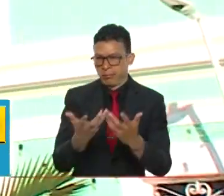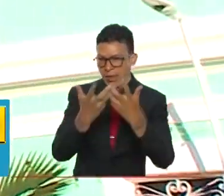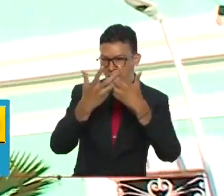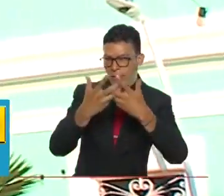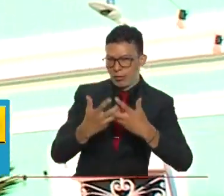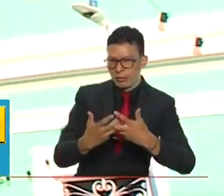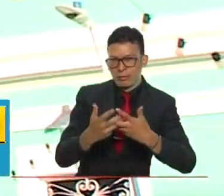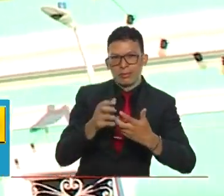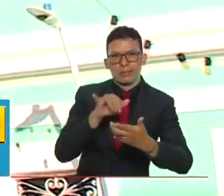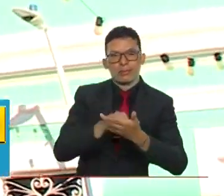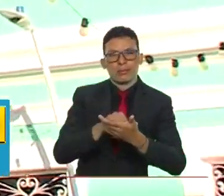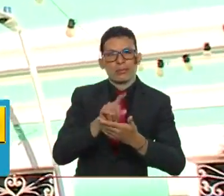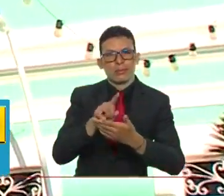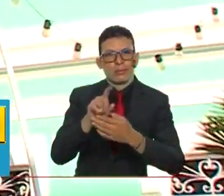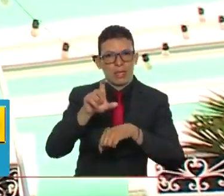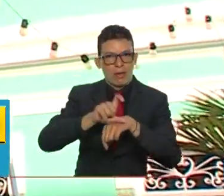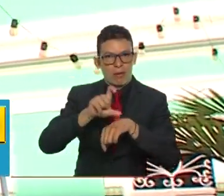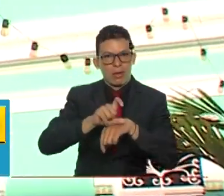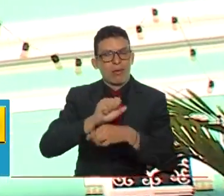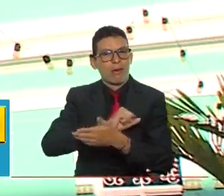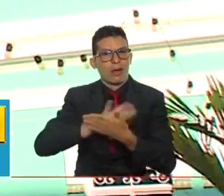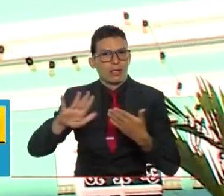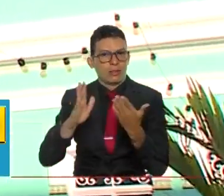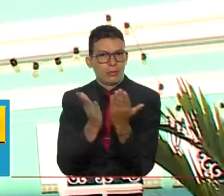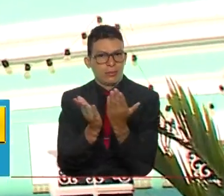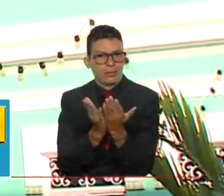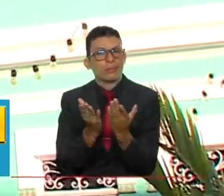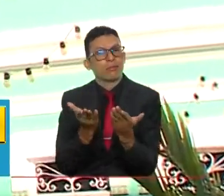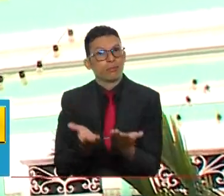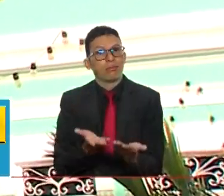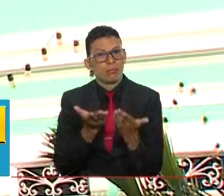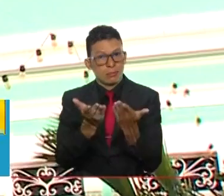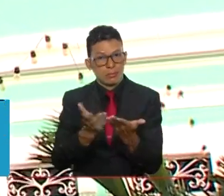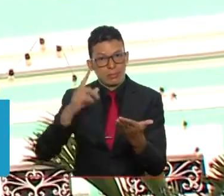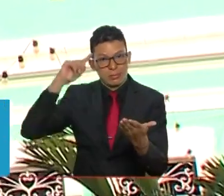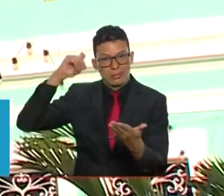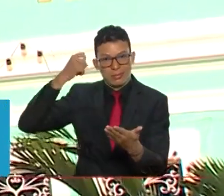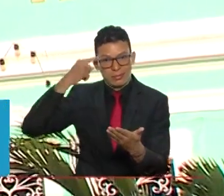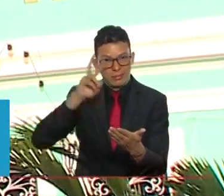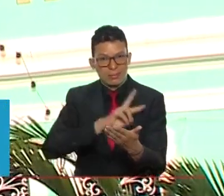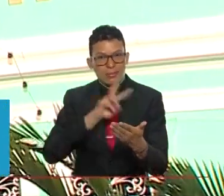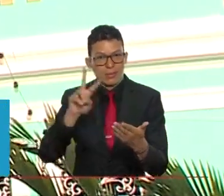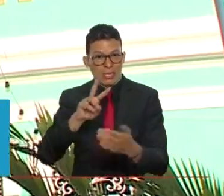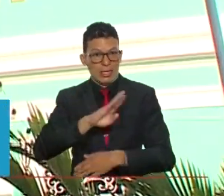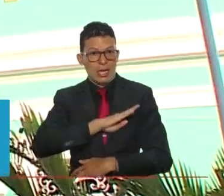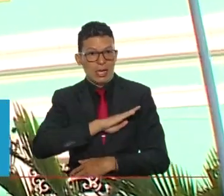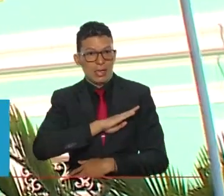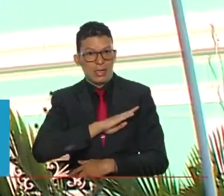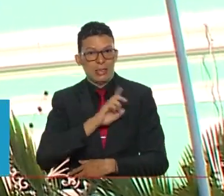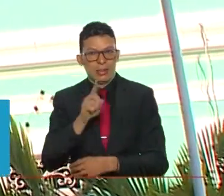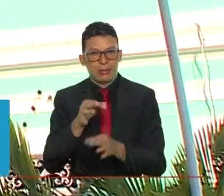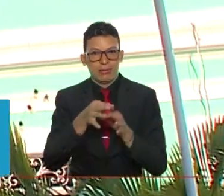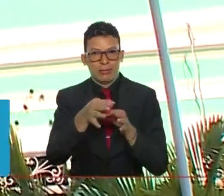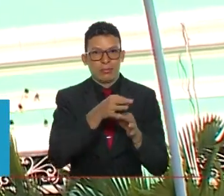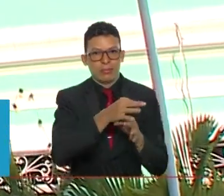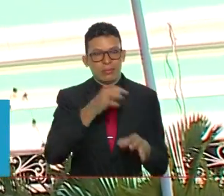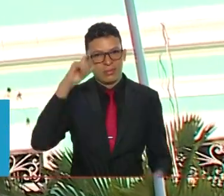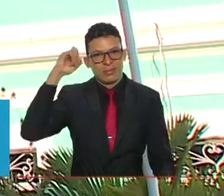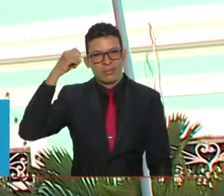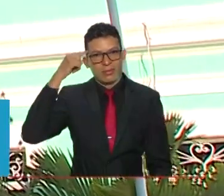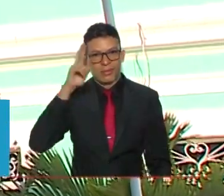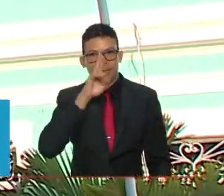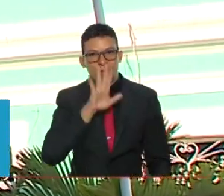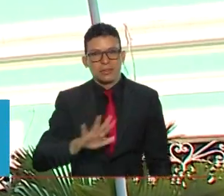funcionando este programa de becas en el que confluyen Gobernación del Valle, los alcaldes de los municipios y el Gobierno